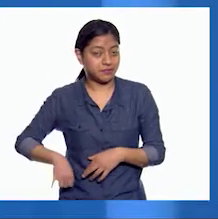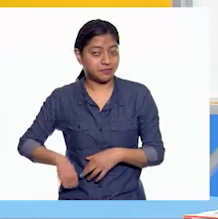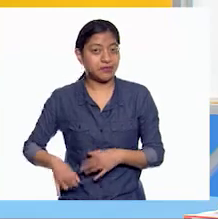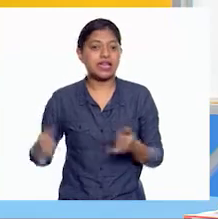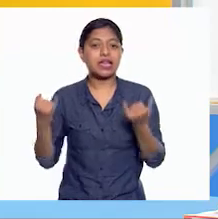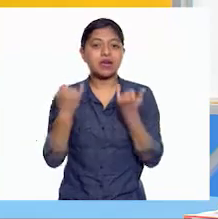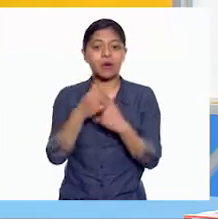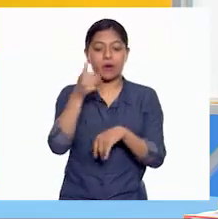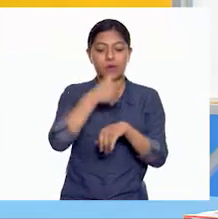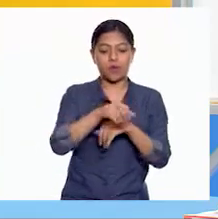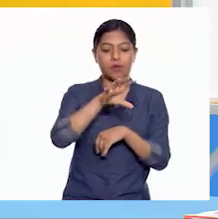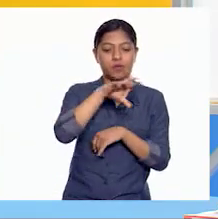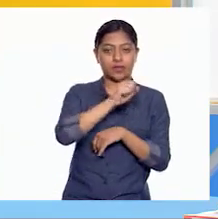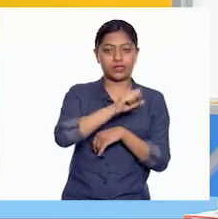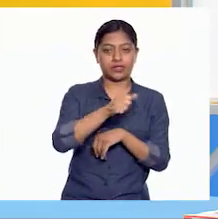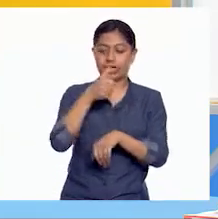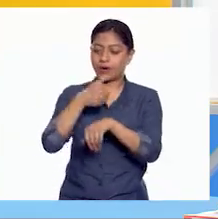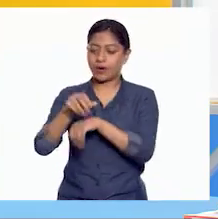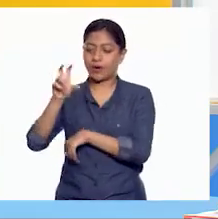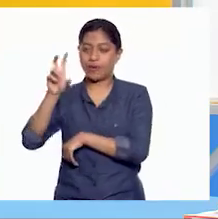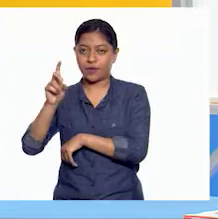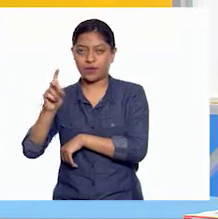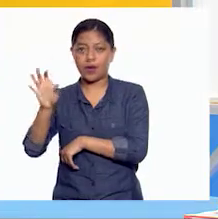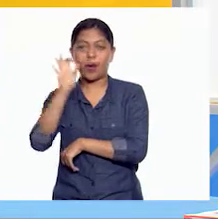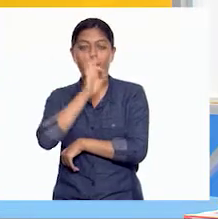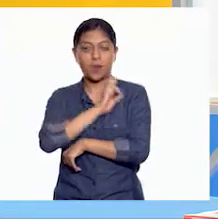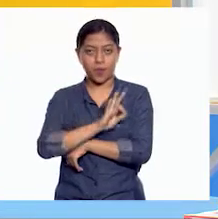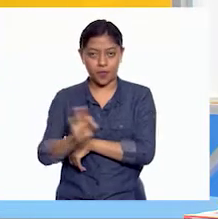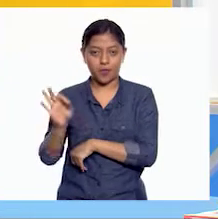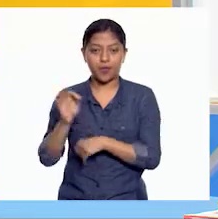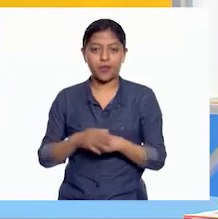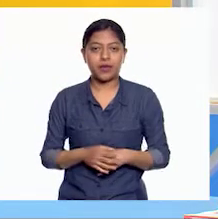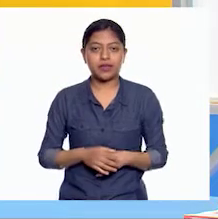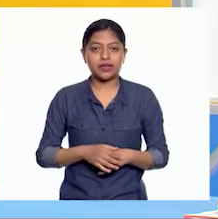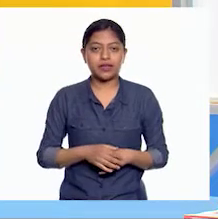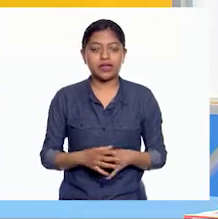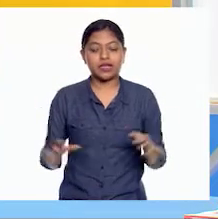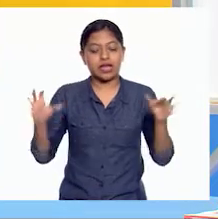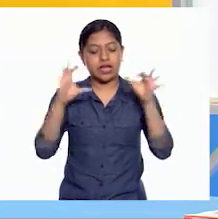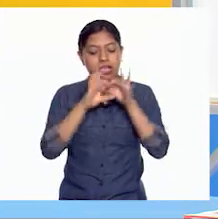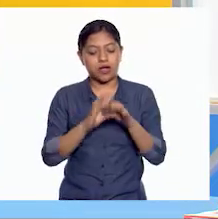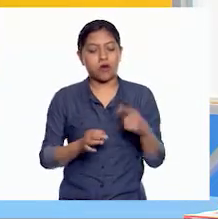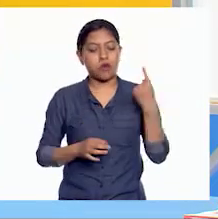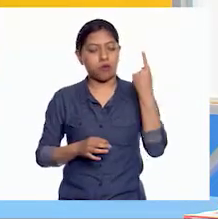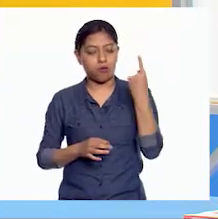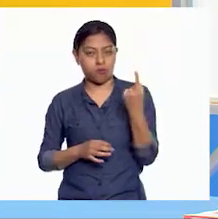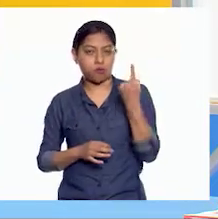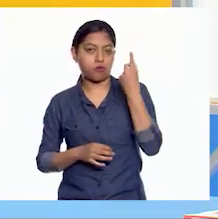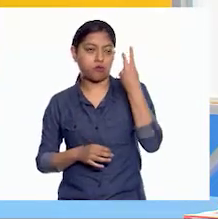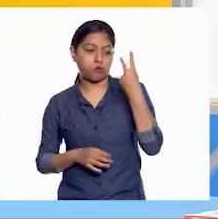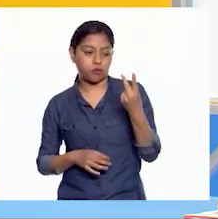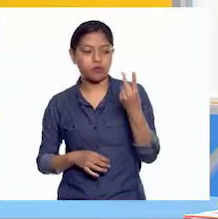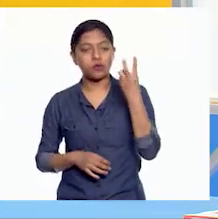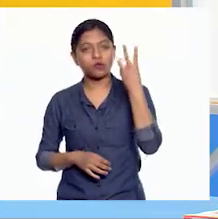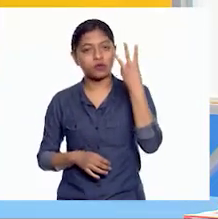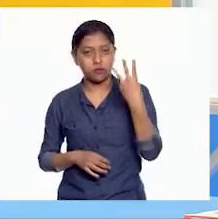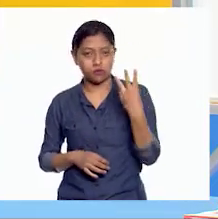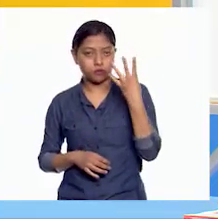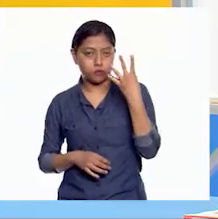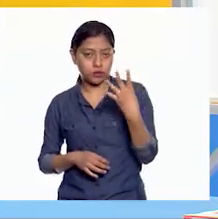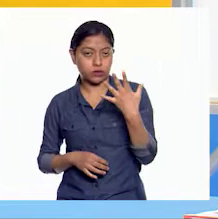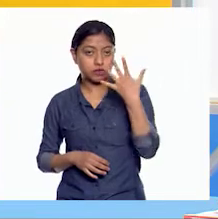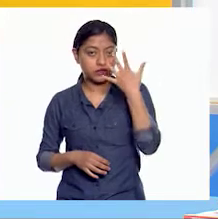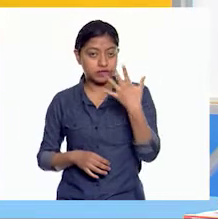el 60 y el 30 son múltiplos comunes de 1, 2, 3, 5,